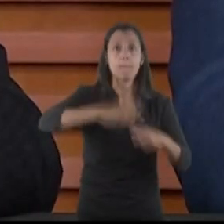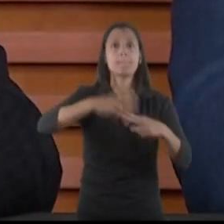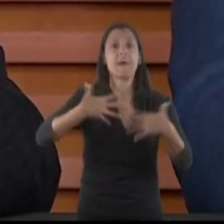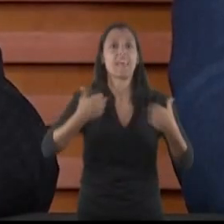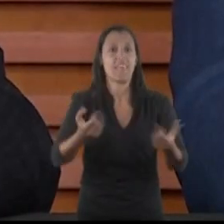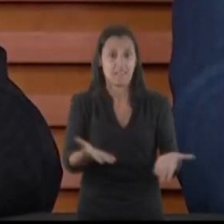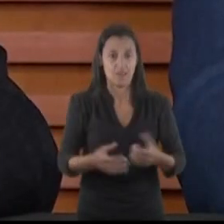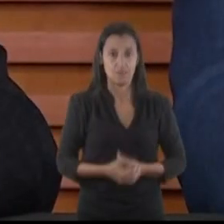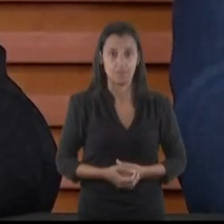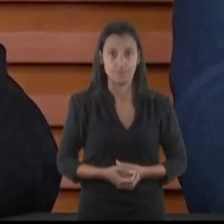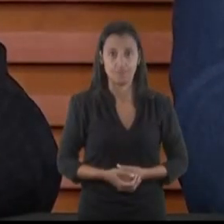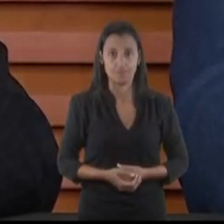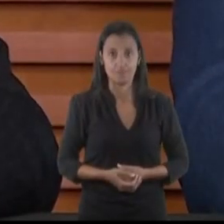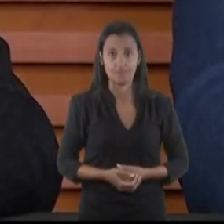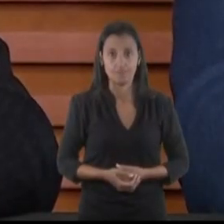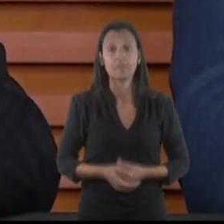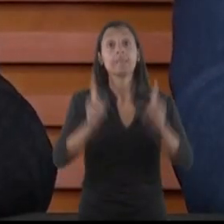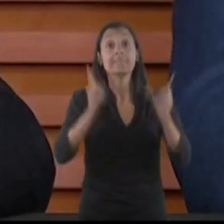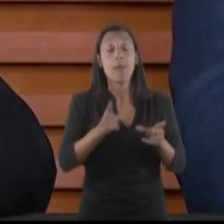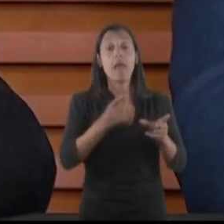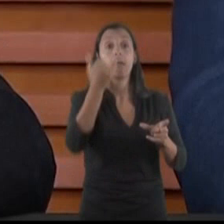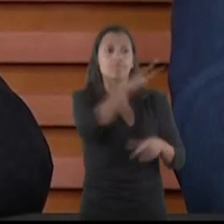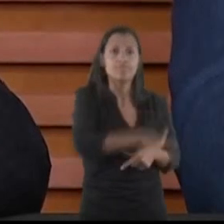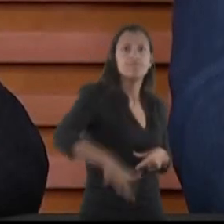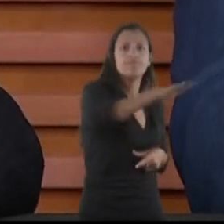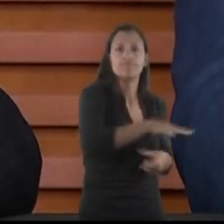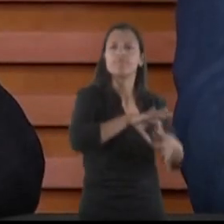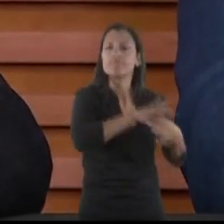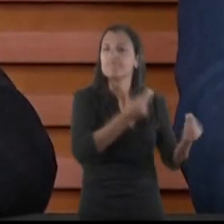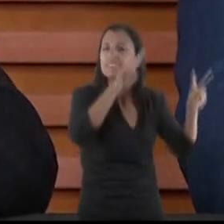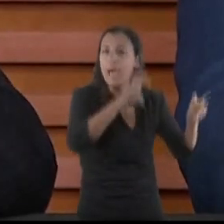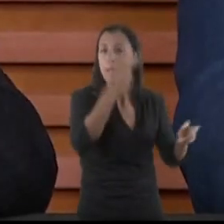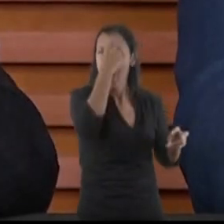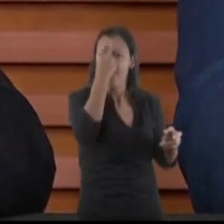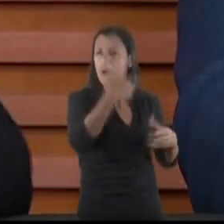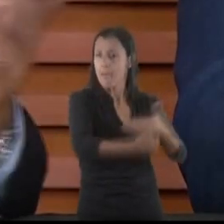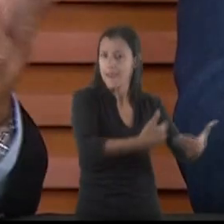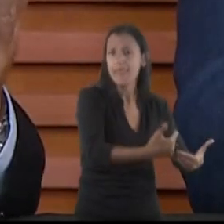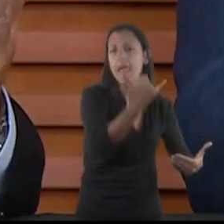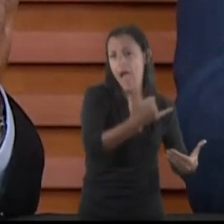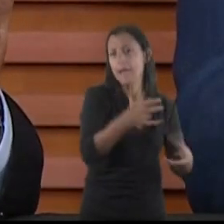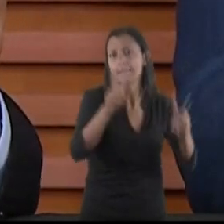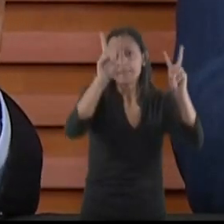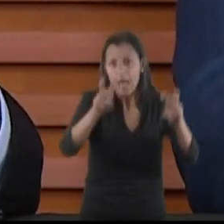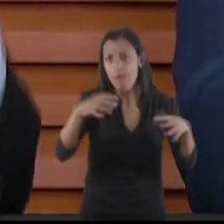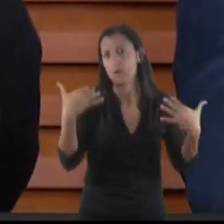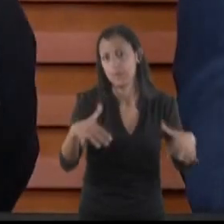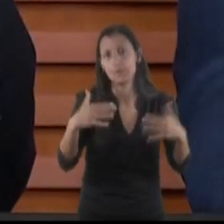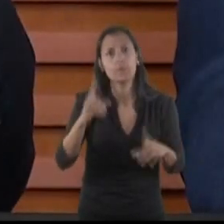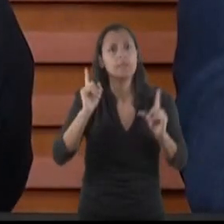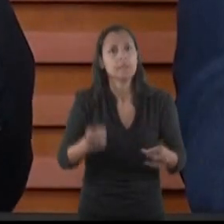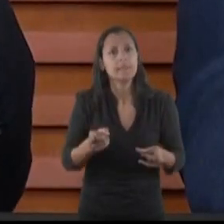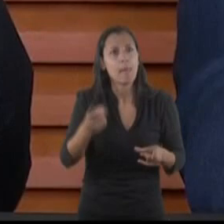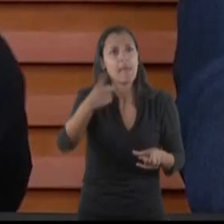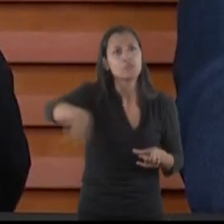parte de enfermería que han desarrollado también. Un tema también que nos debe llamar